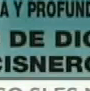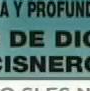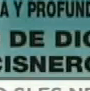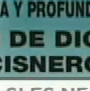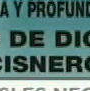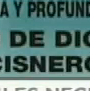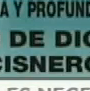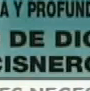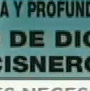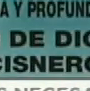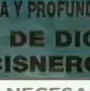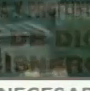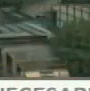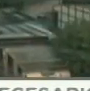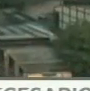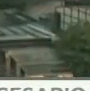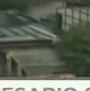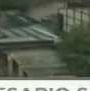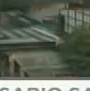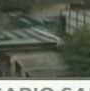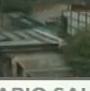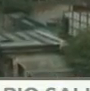Hernández.